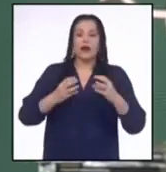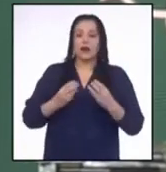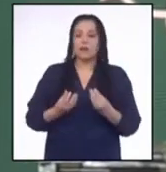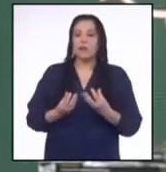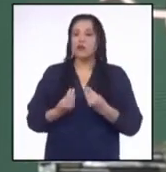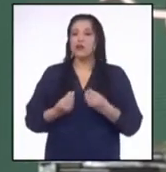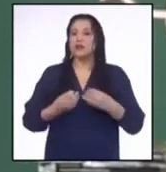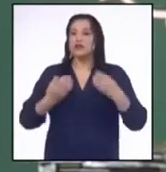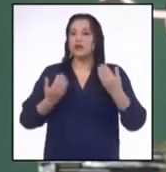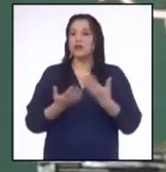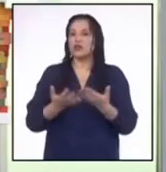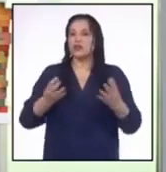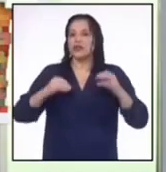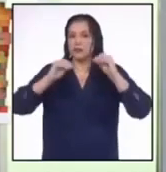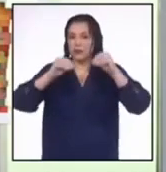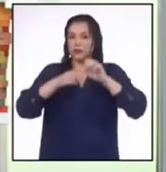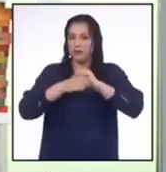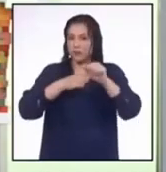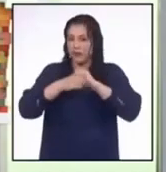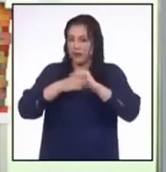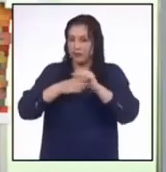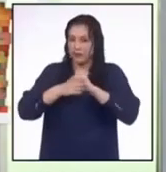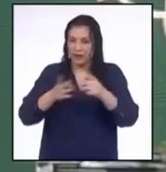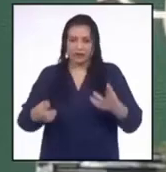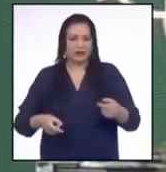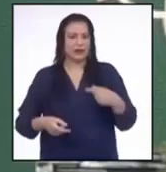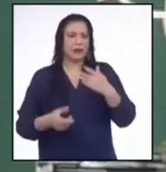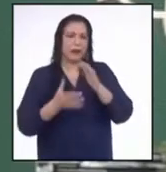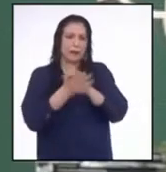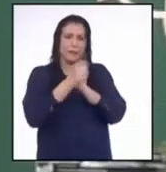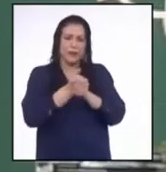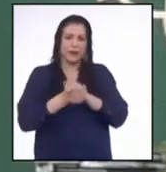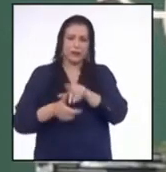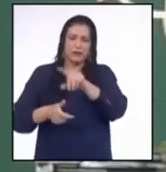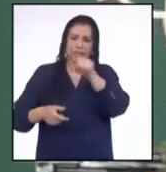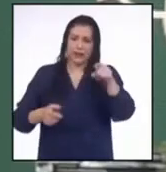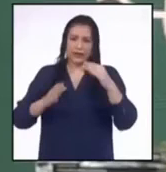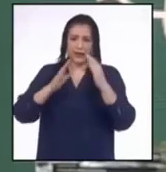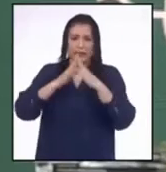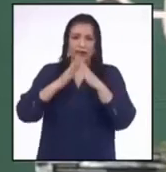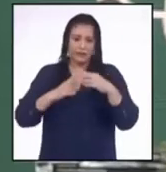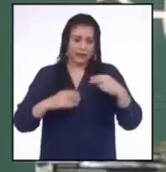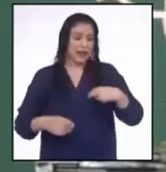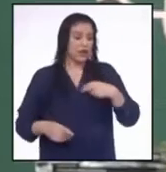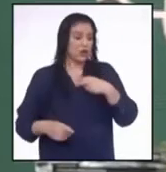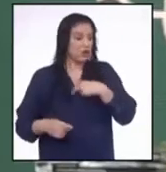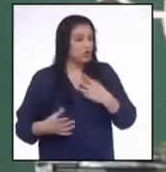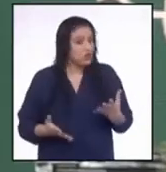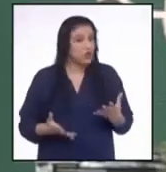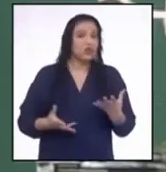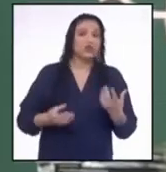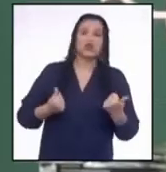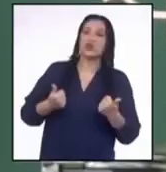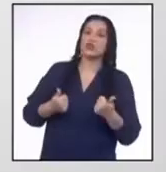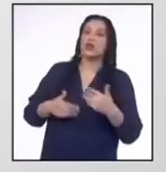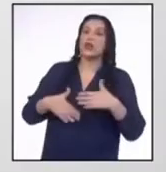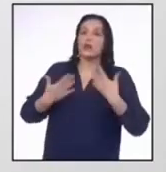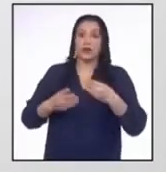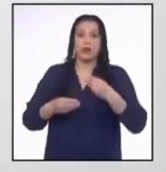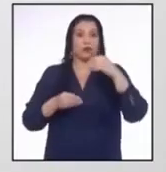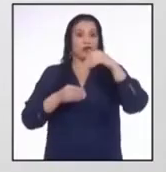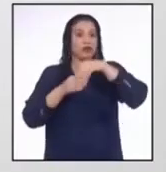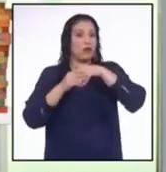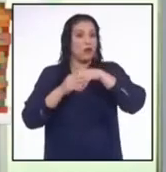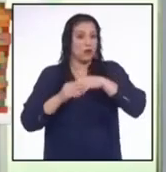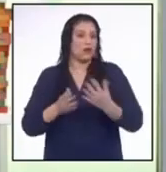amigas y amigos en sus casas, Junior, yo, nuestros bolsillos, les estamos muy agradecidos.